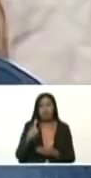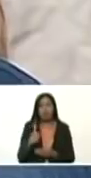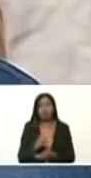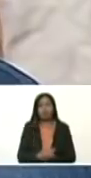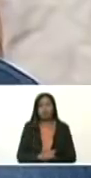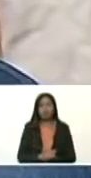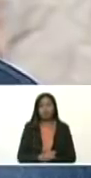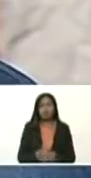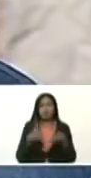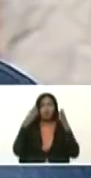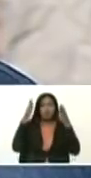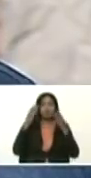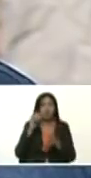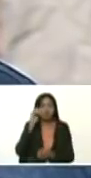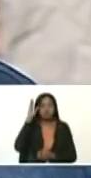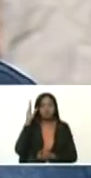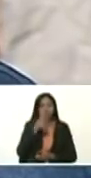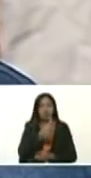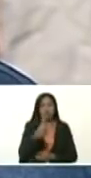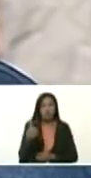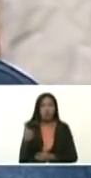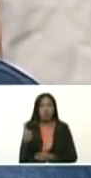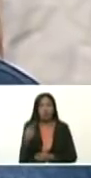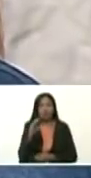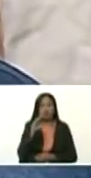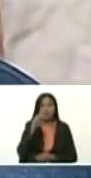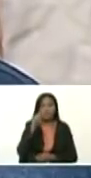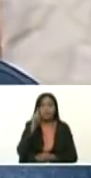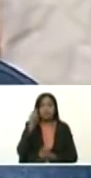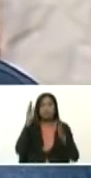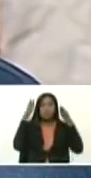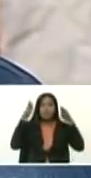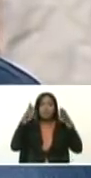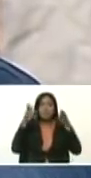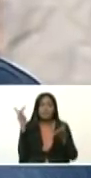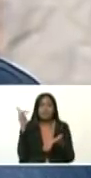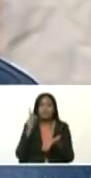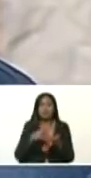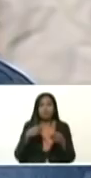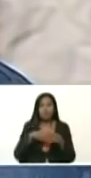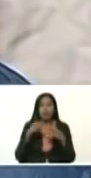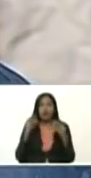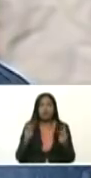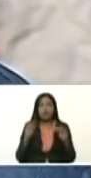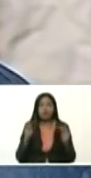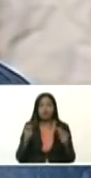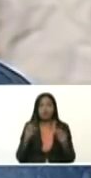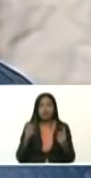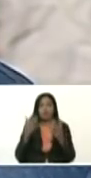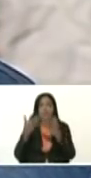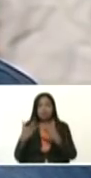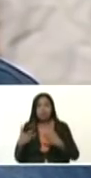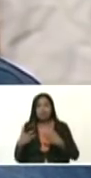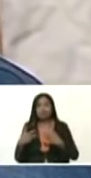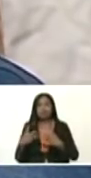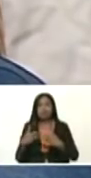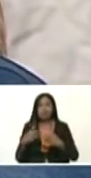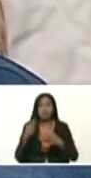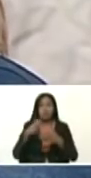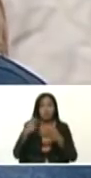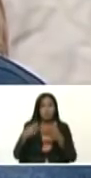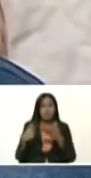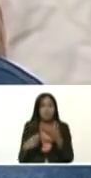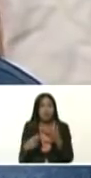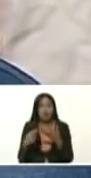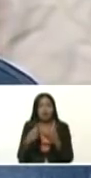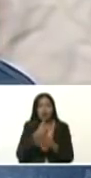Formación y capacitación permanente a los integrantes de los CPT para participar activamente en la administración, contraloría, auditoría